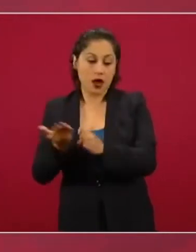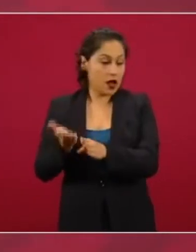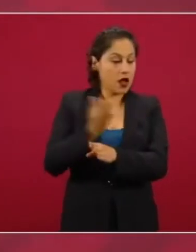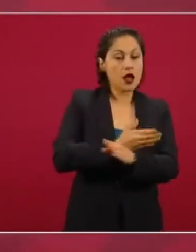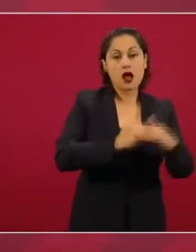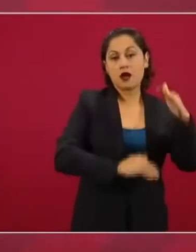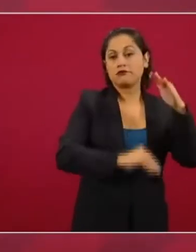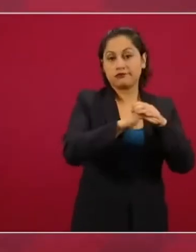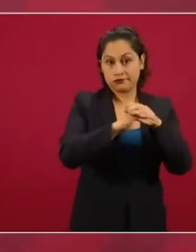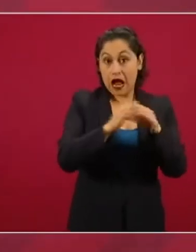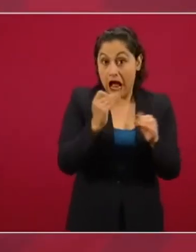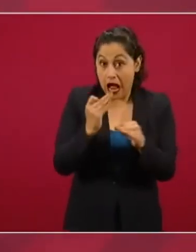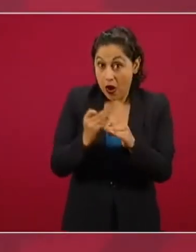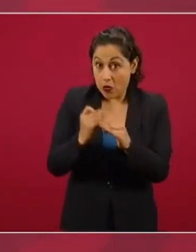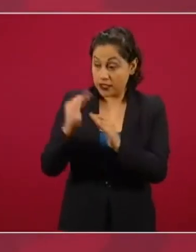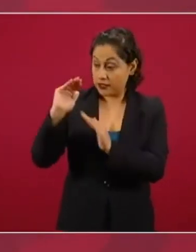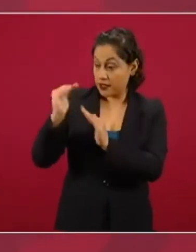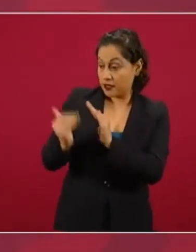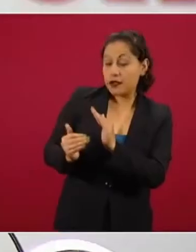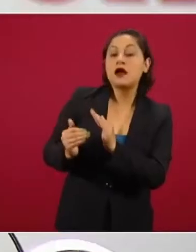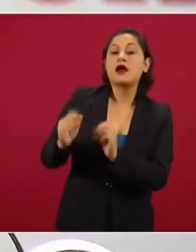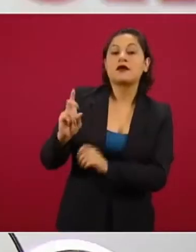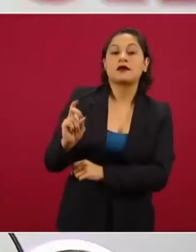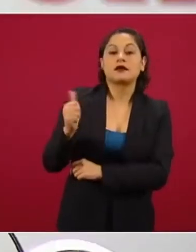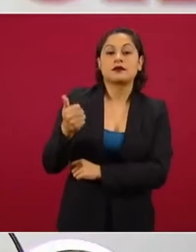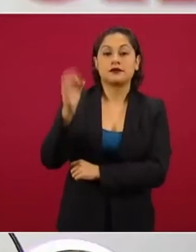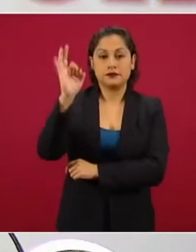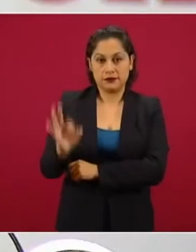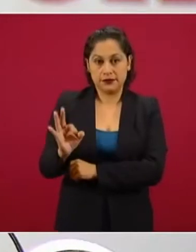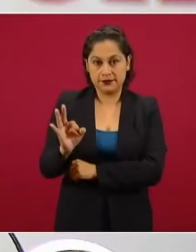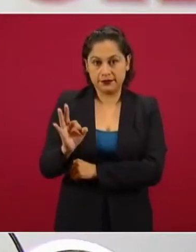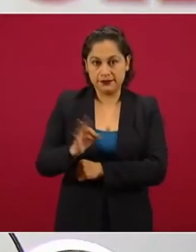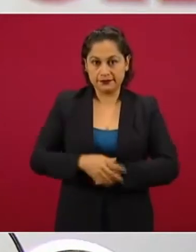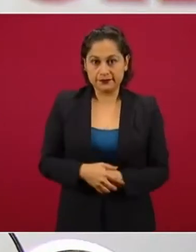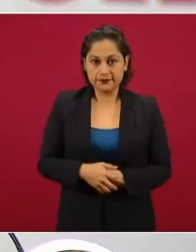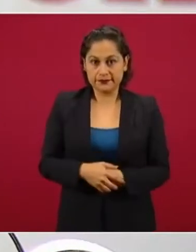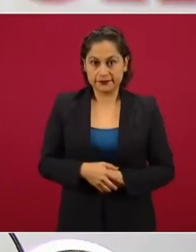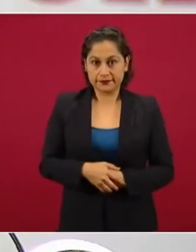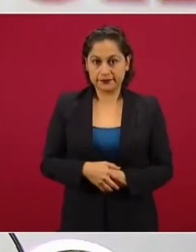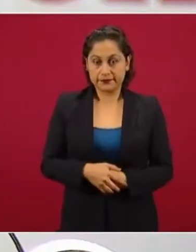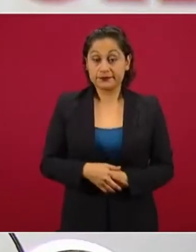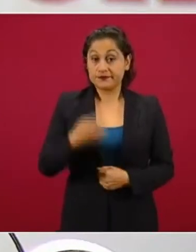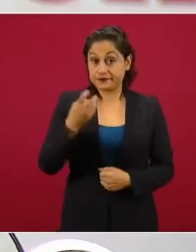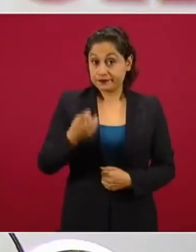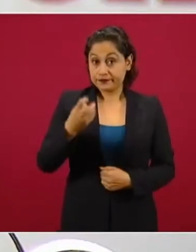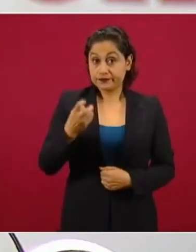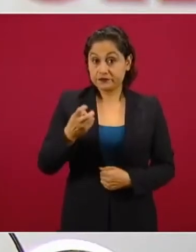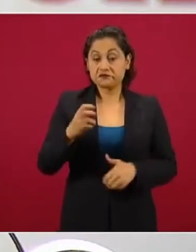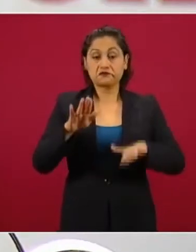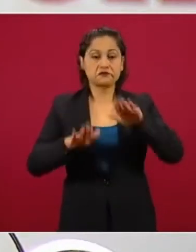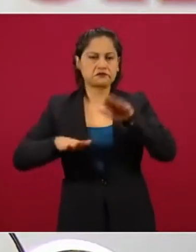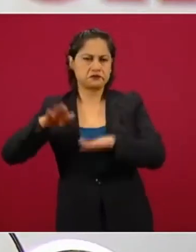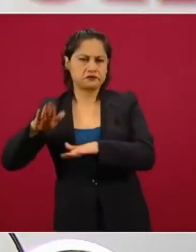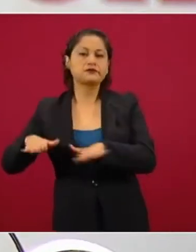reducción en este momento es de 36%. Esto es muy variable, como lo hemos presentado también